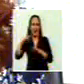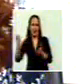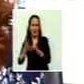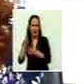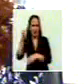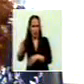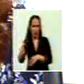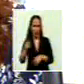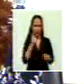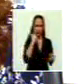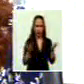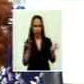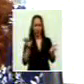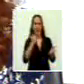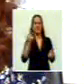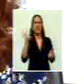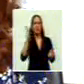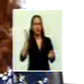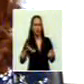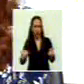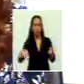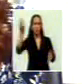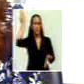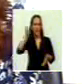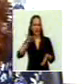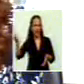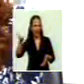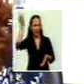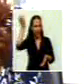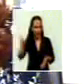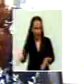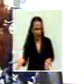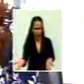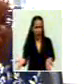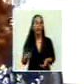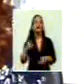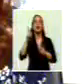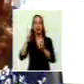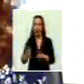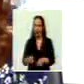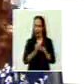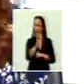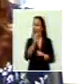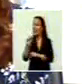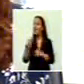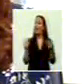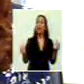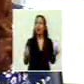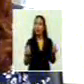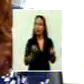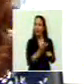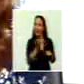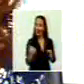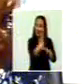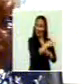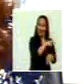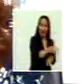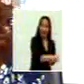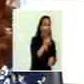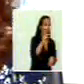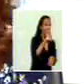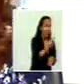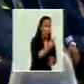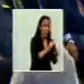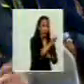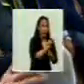ciento más de estudiantes. Y egresados, egresaban en el año 2001